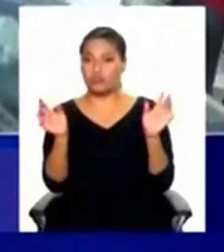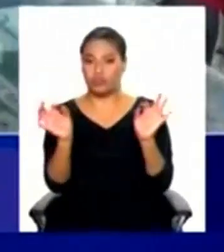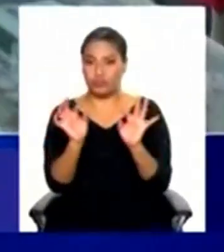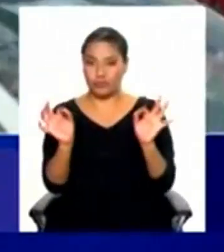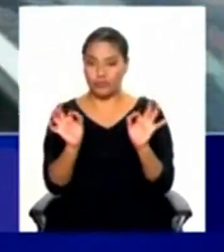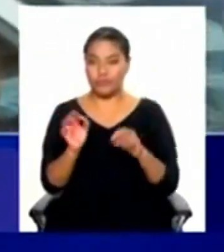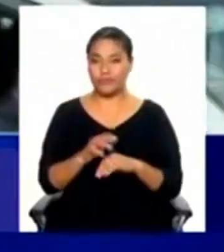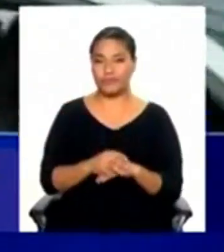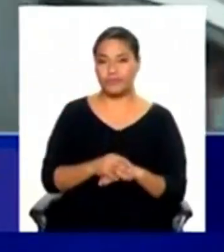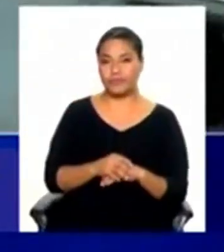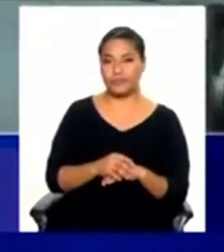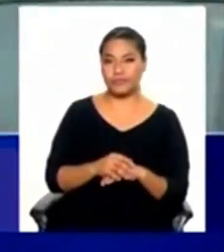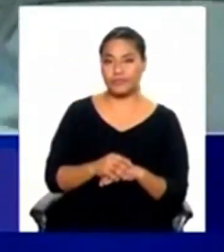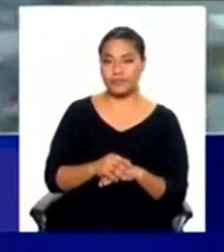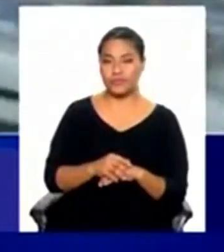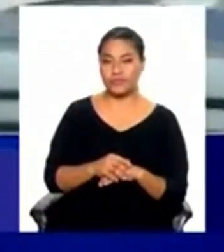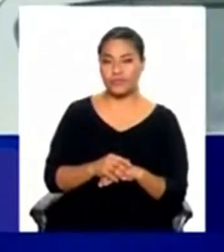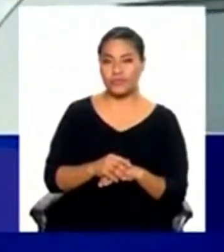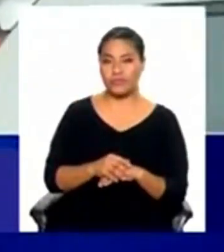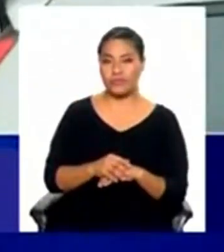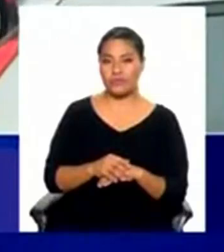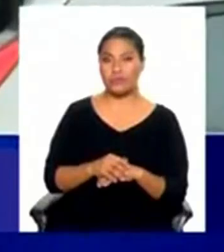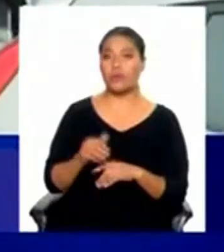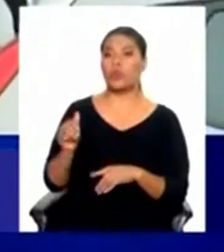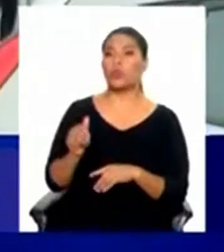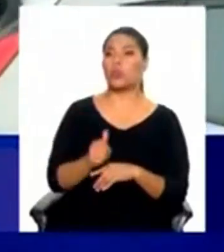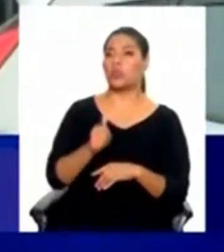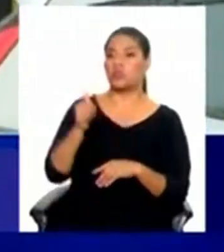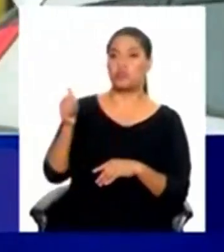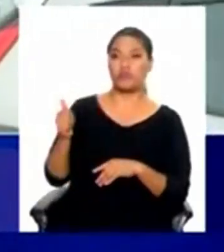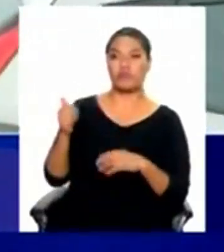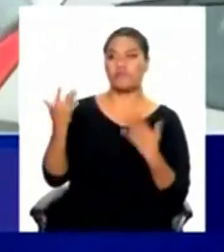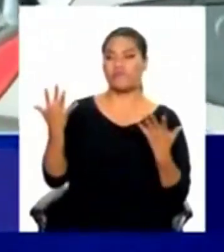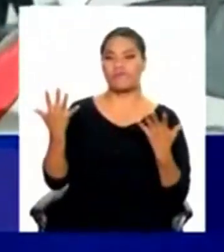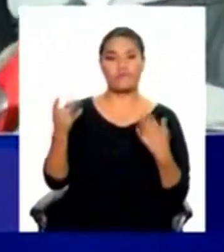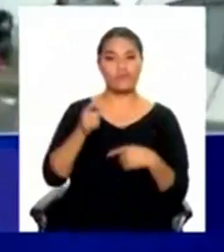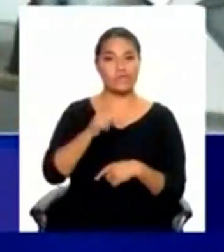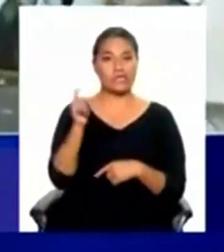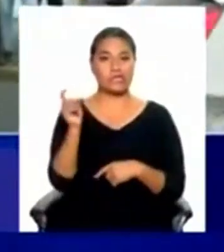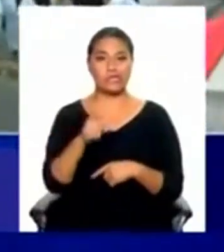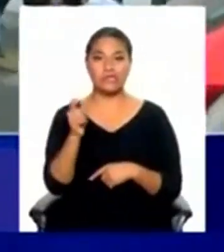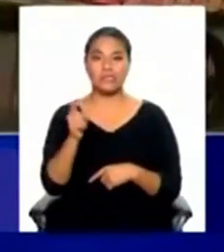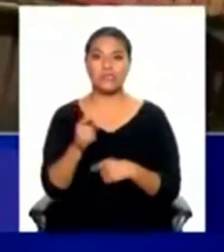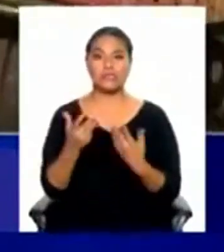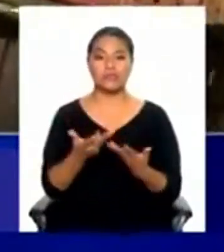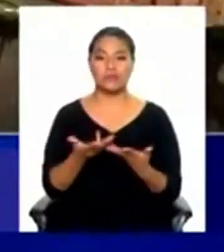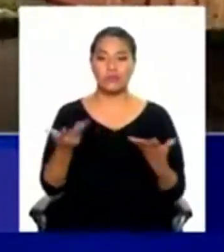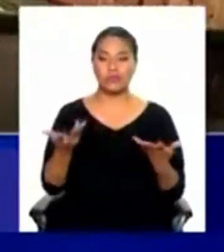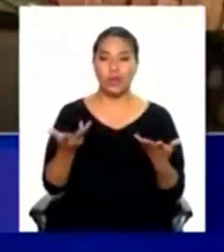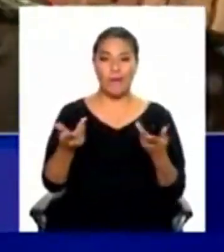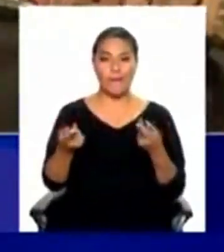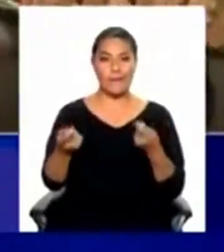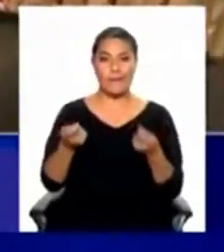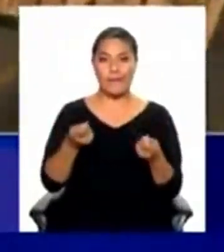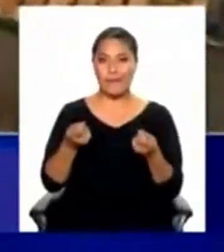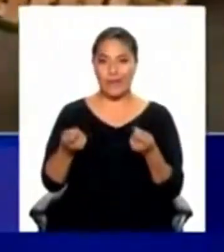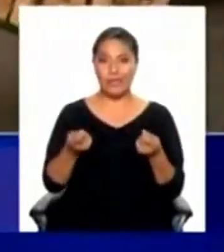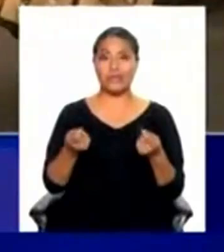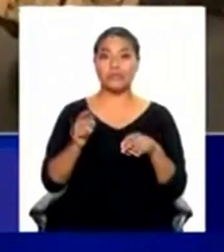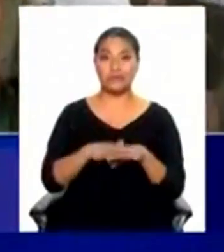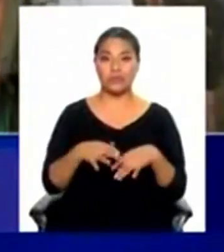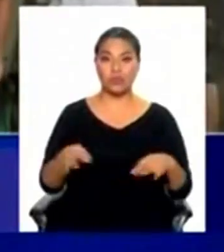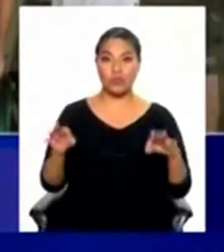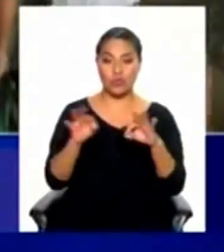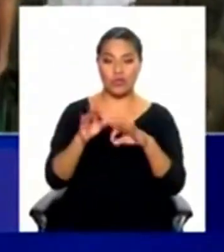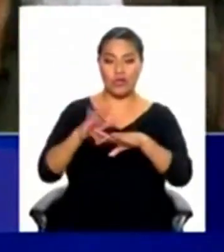por otro lado no tienes digamos mayor capacidad o mayor margen y maniobra para generar gasto de